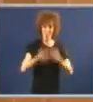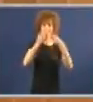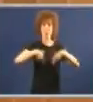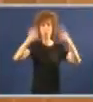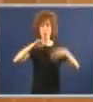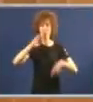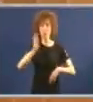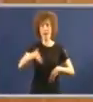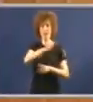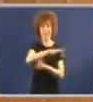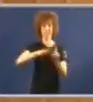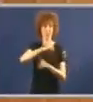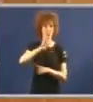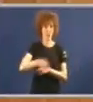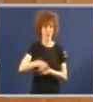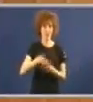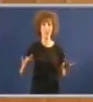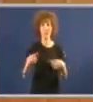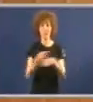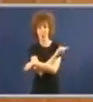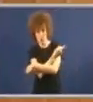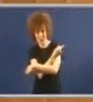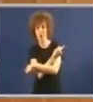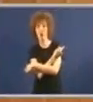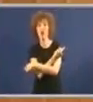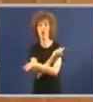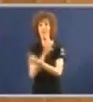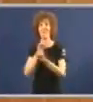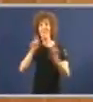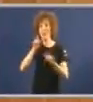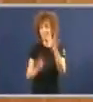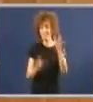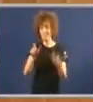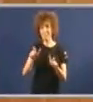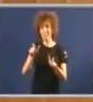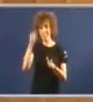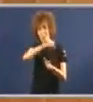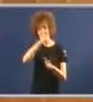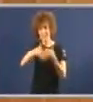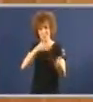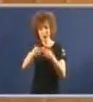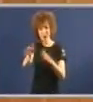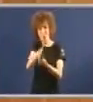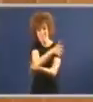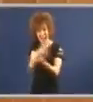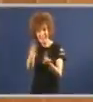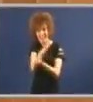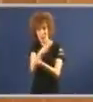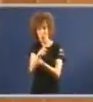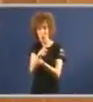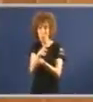seu propio entorno. Pola contra, os maltratadores séntense menos cuestionados polo seu